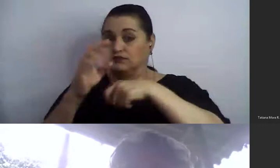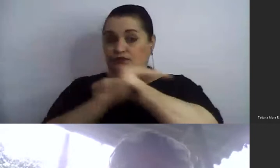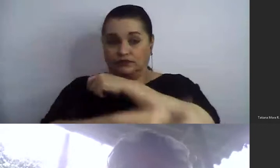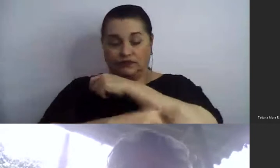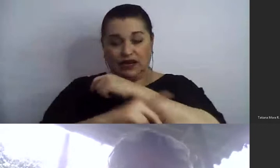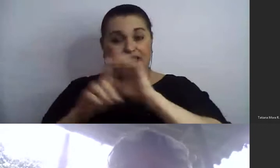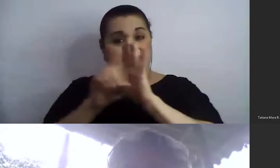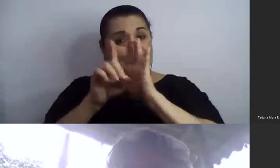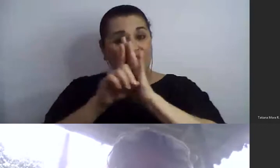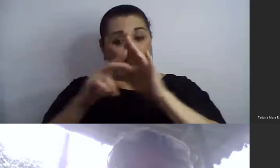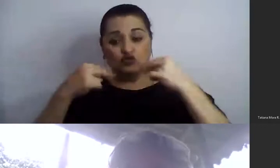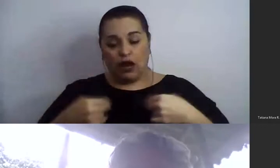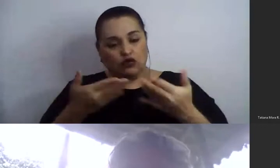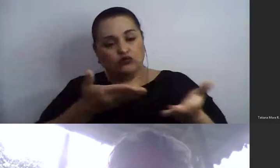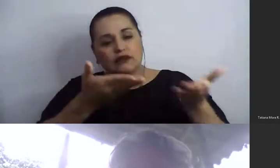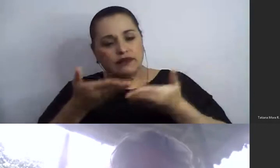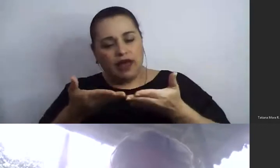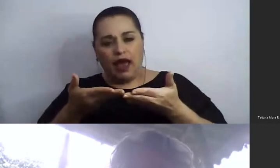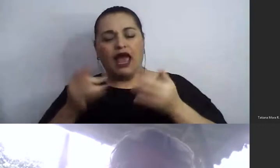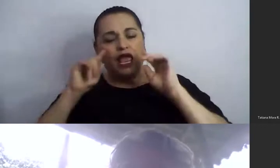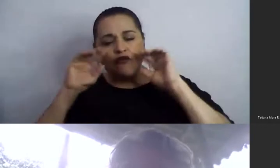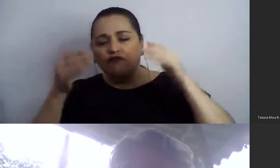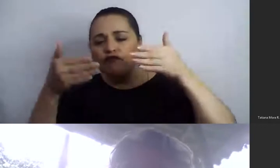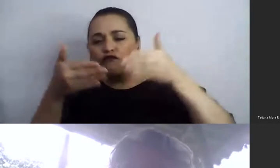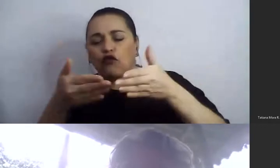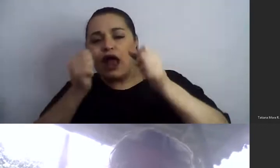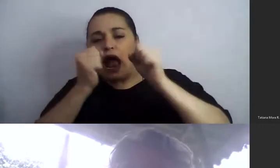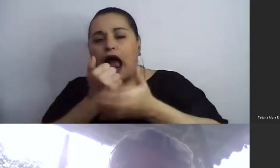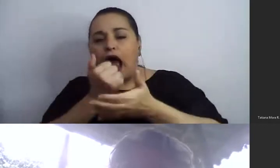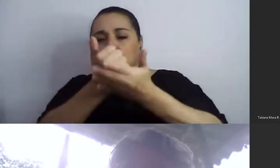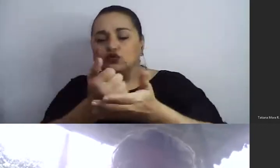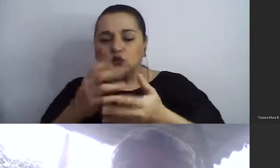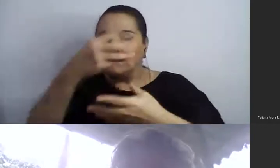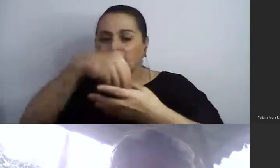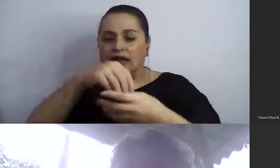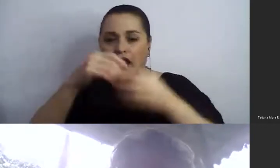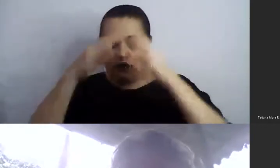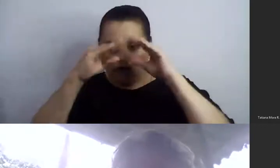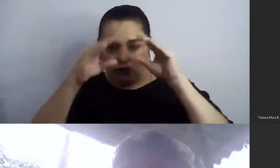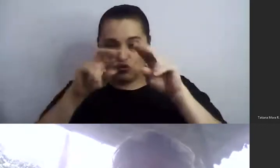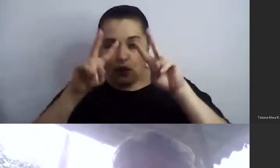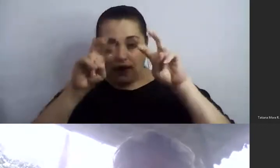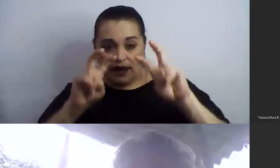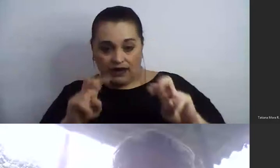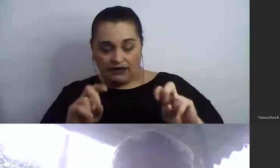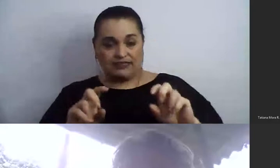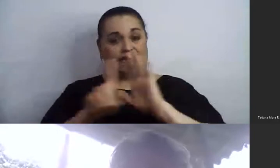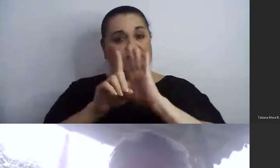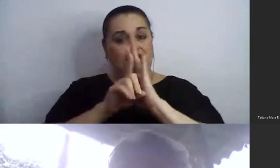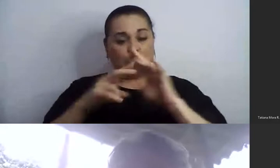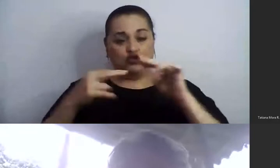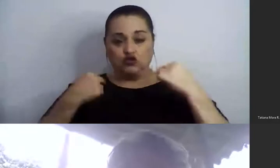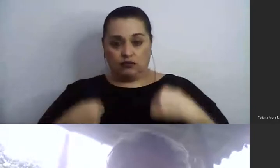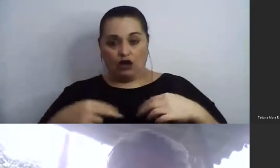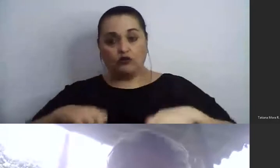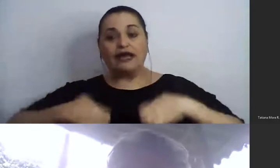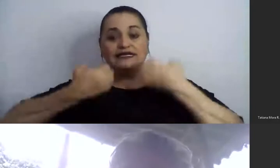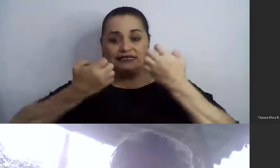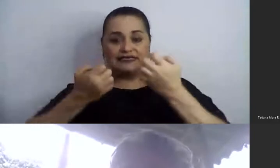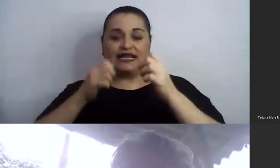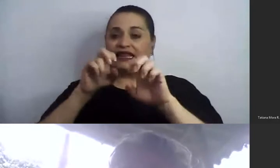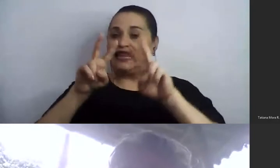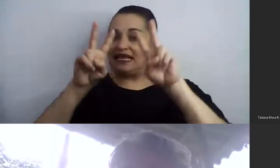proporciona herramientas y enfoques que pueden ayudar a integrar información y análisis de derechos humanos existentes en los exámenes